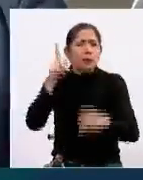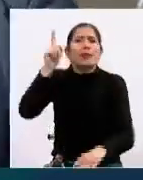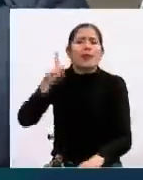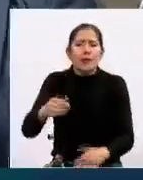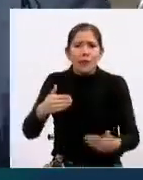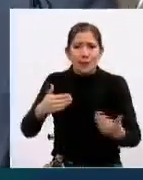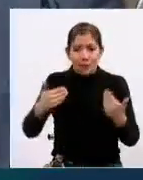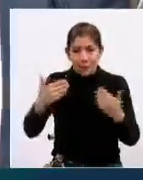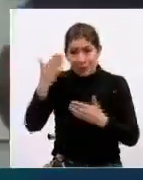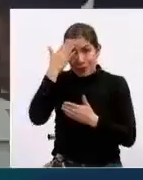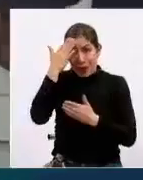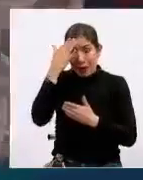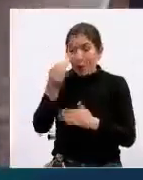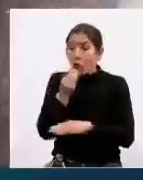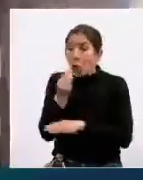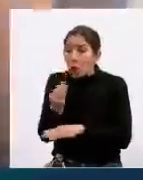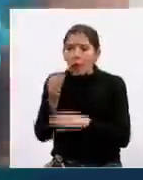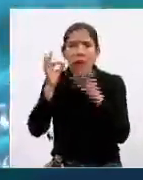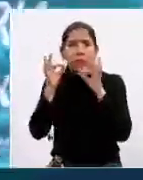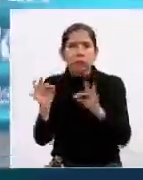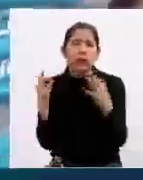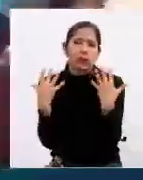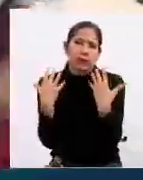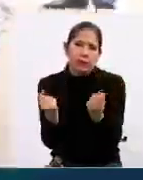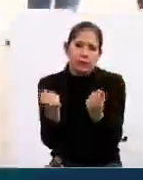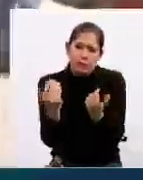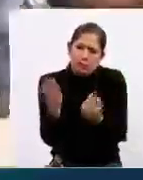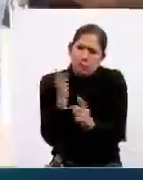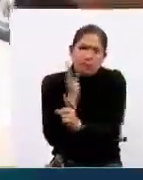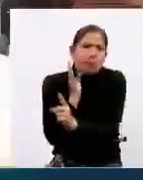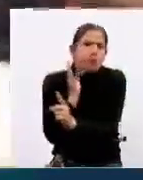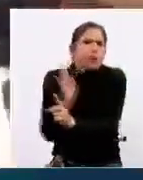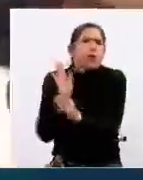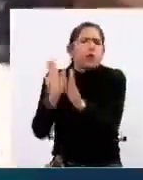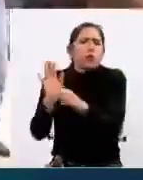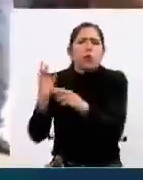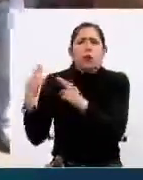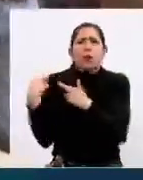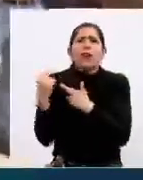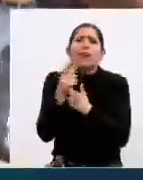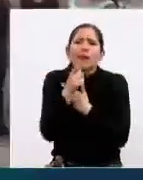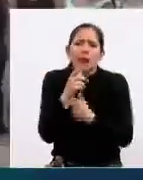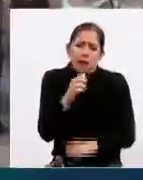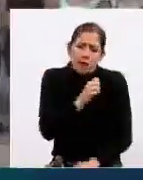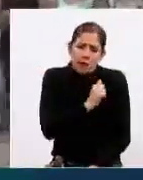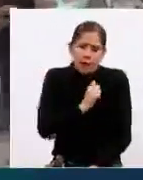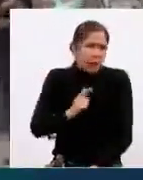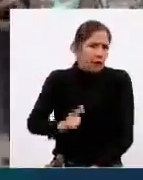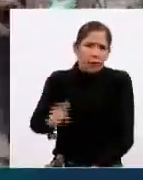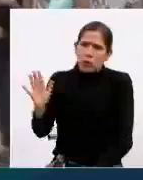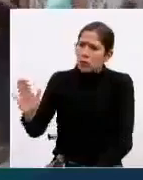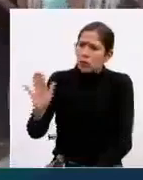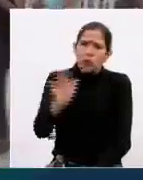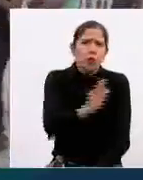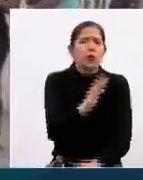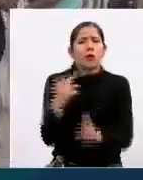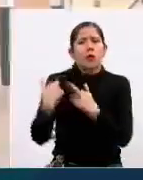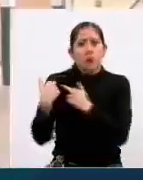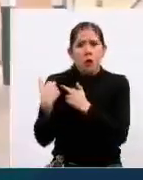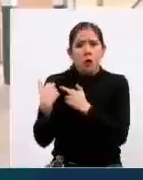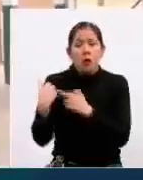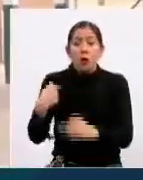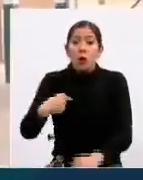la seguridad que está bien. Yo creo que es una función específica de los gobiernos municipales. Yo creo que